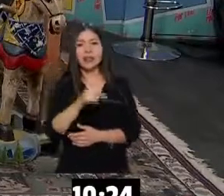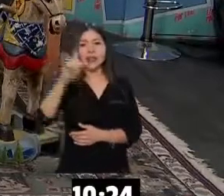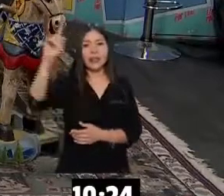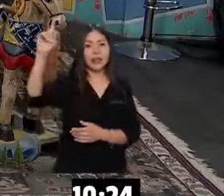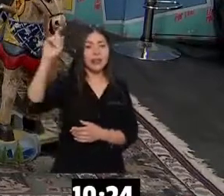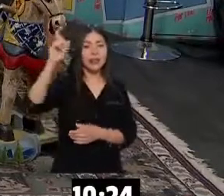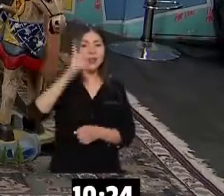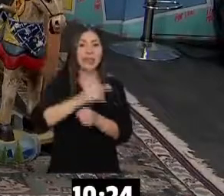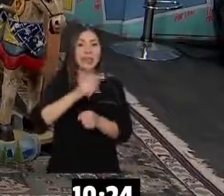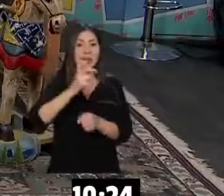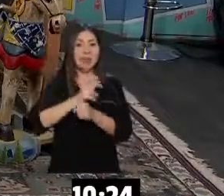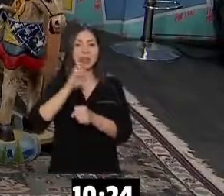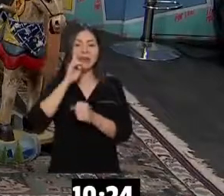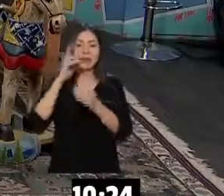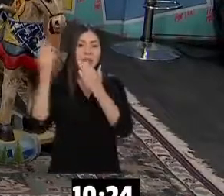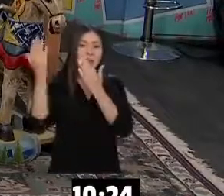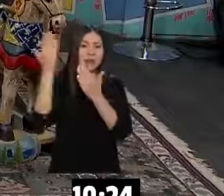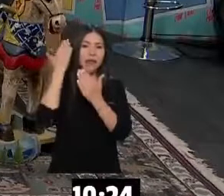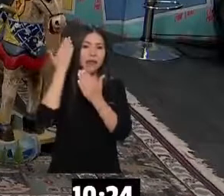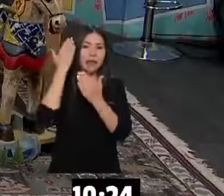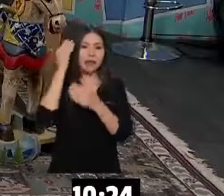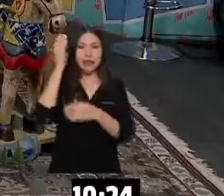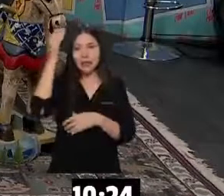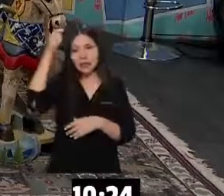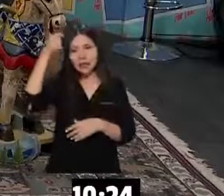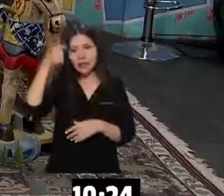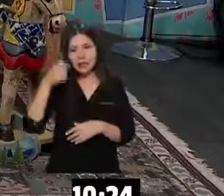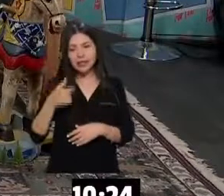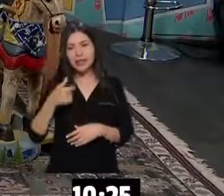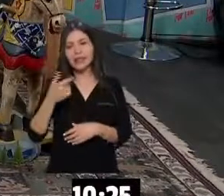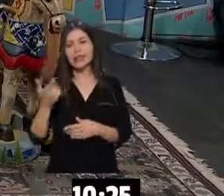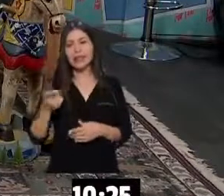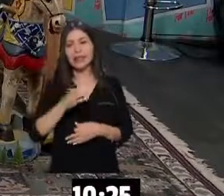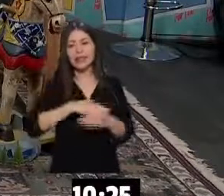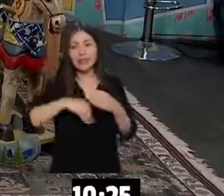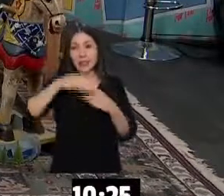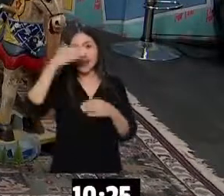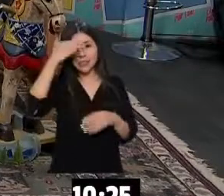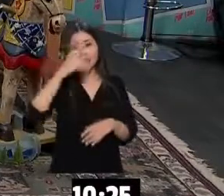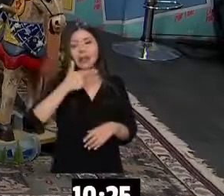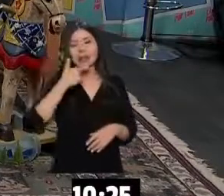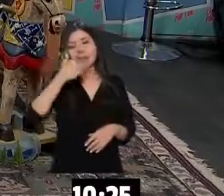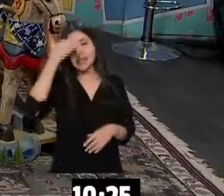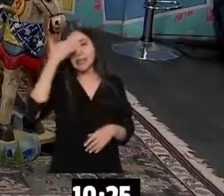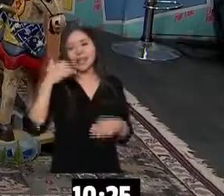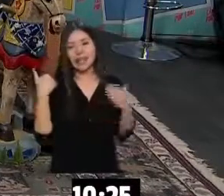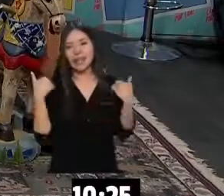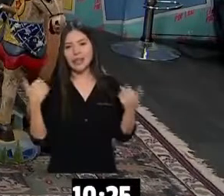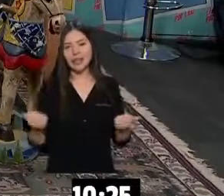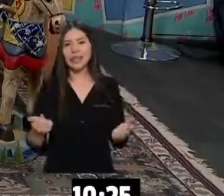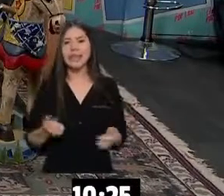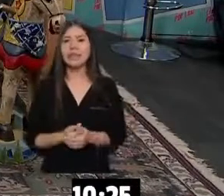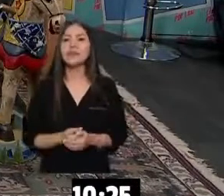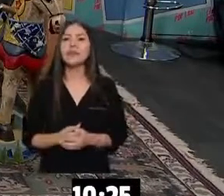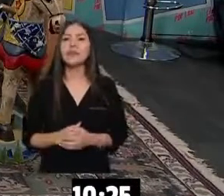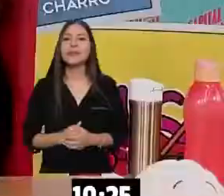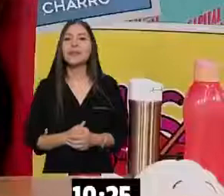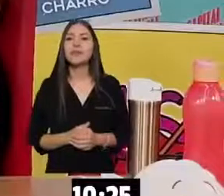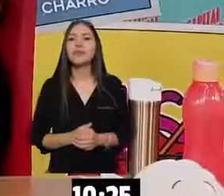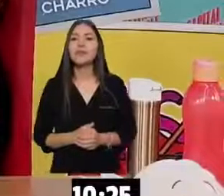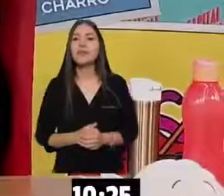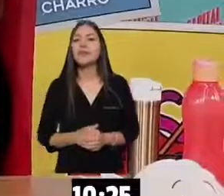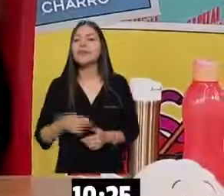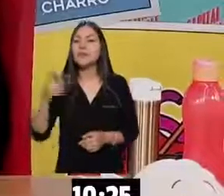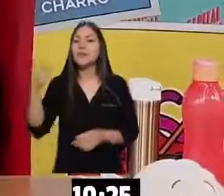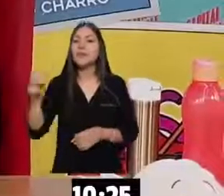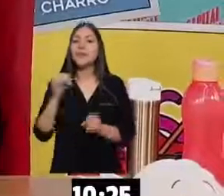nada más sale él. Y un pedacito del invitado, del selfish. Para aquellos que sepan inglés, señora, pues ya saben. Ya le entenderán. Rápido, la